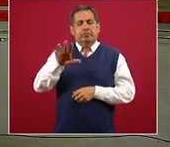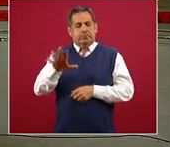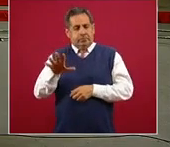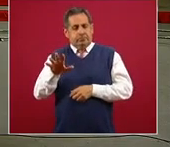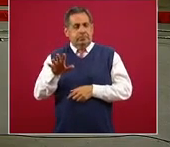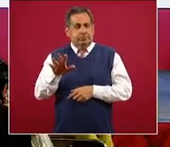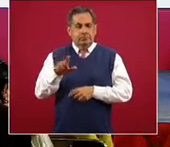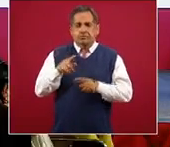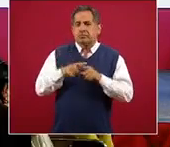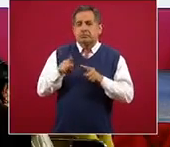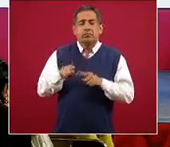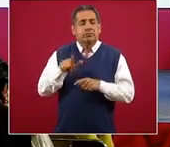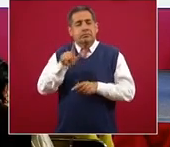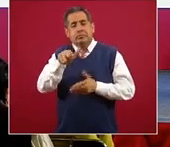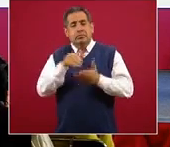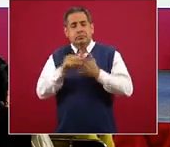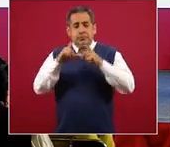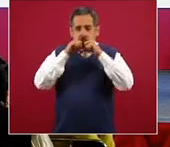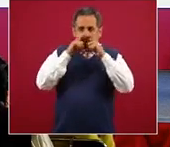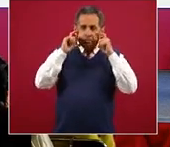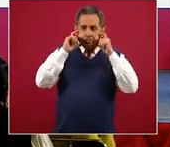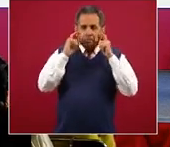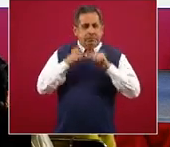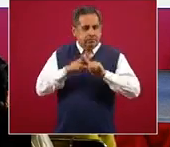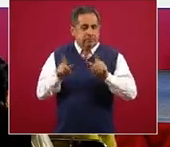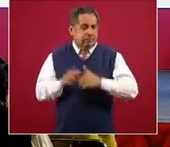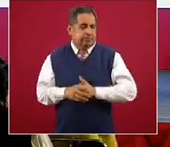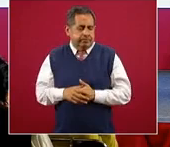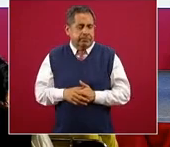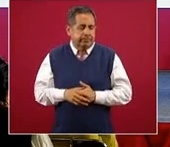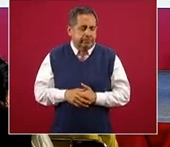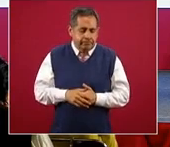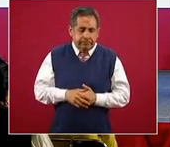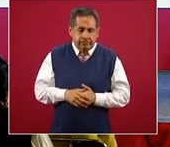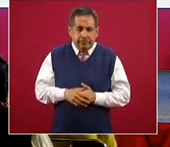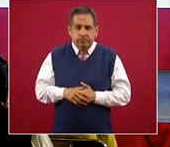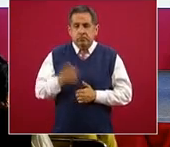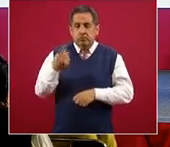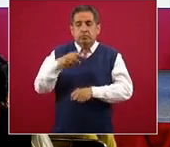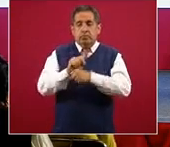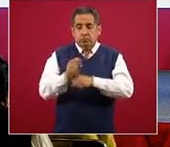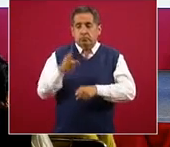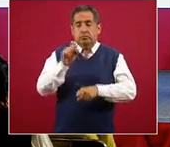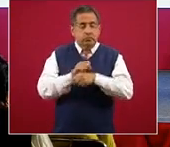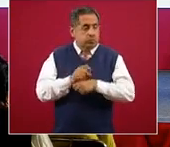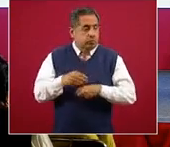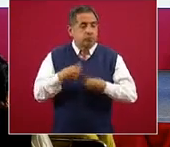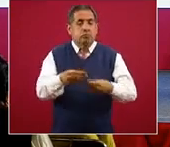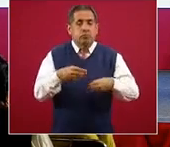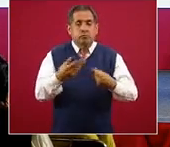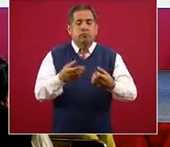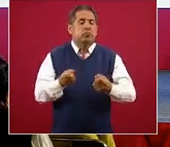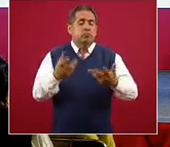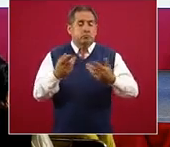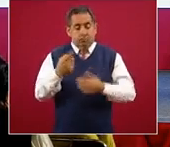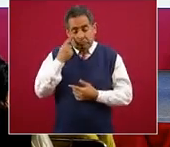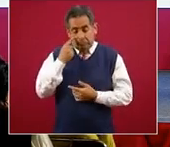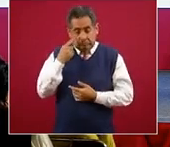de más de 17 millones de cubrebocas. ¿Y cuál es la demanda semanal que tenemos? Esto ha sido un gran